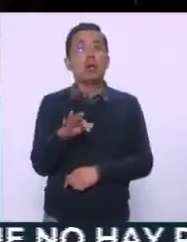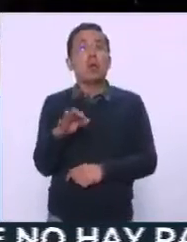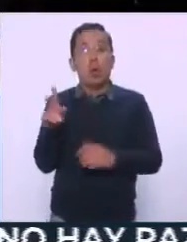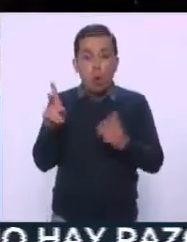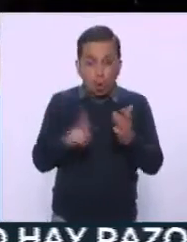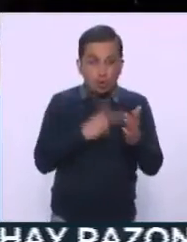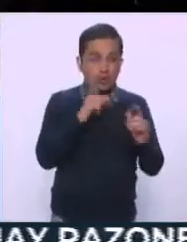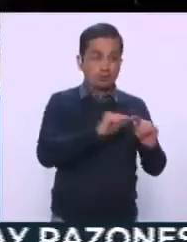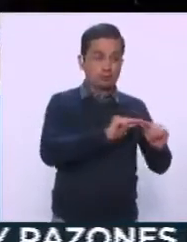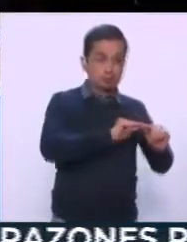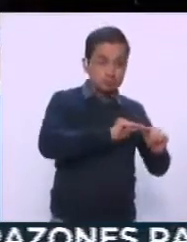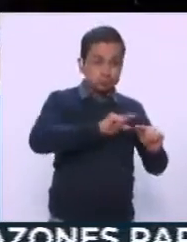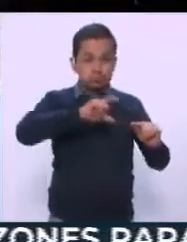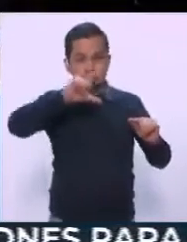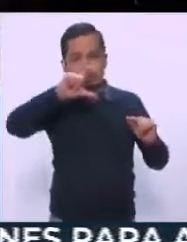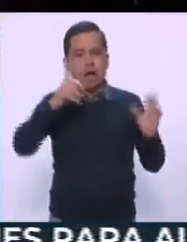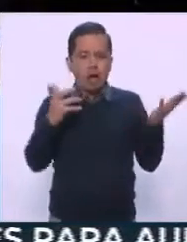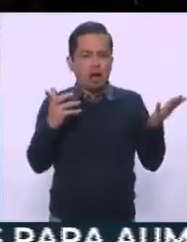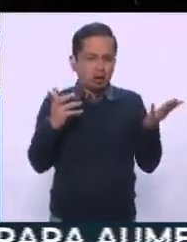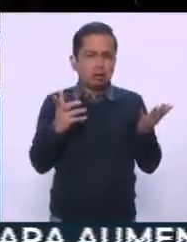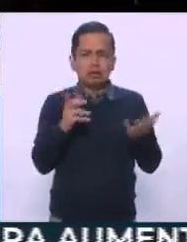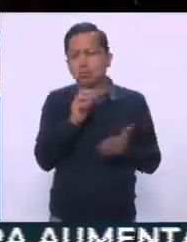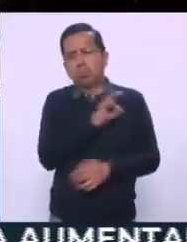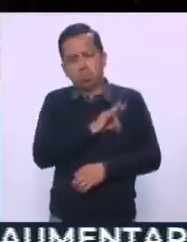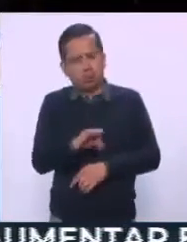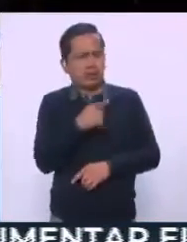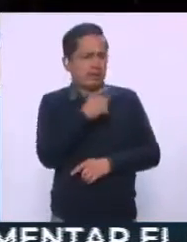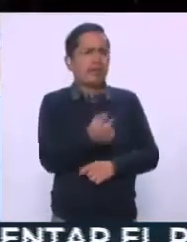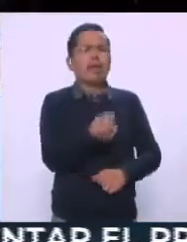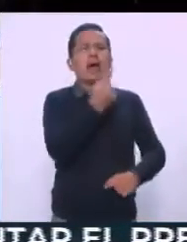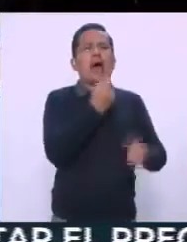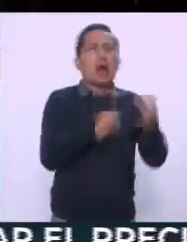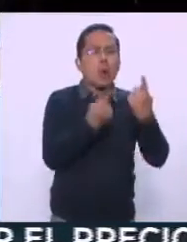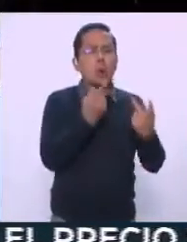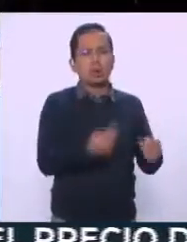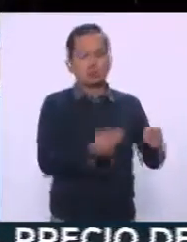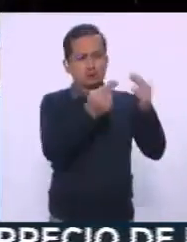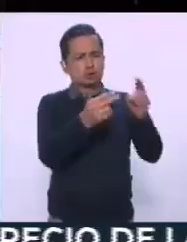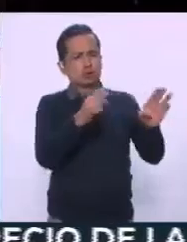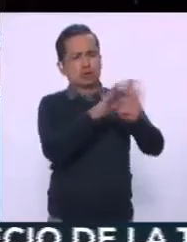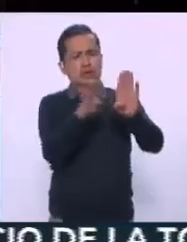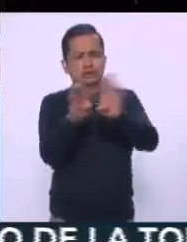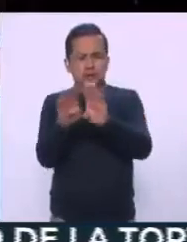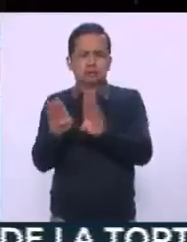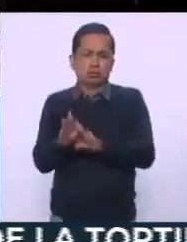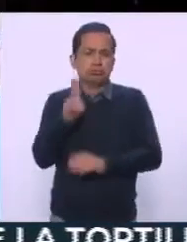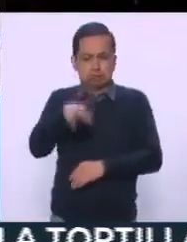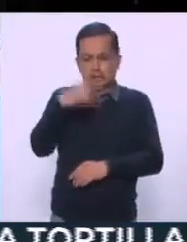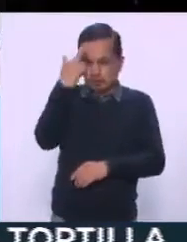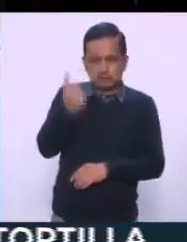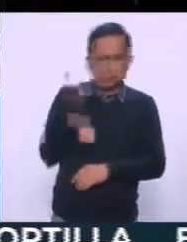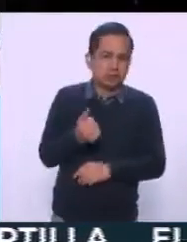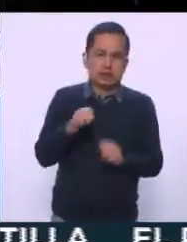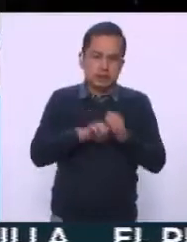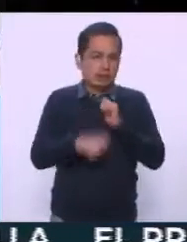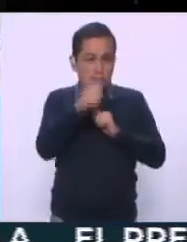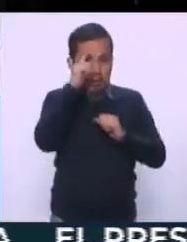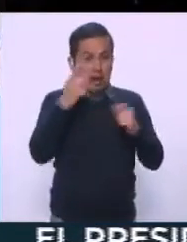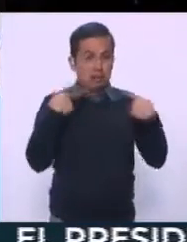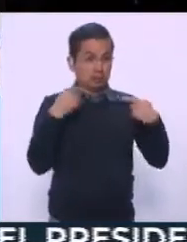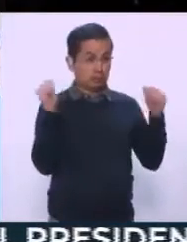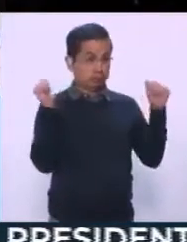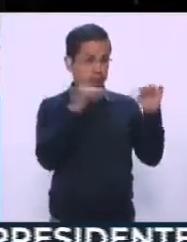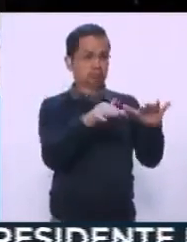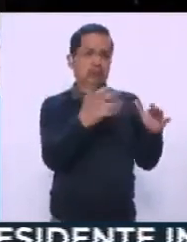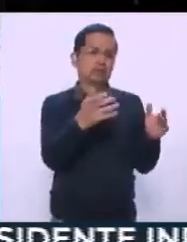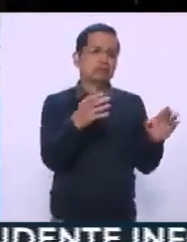incrementarse, pues entonces sí tiene sentido cerrar algunas cuestiones como de consumo social. Y de hecho de estos estados, realmente en el único